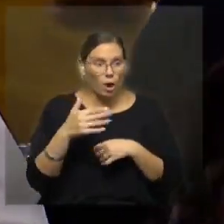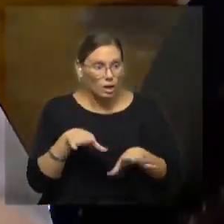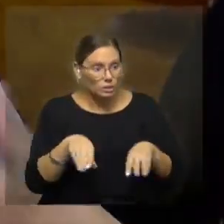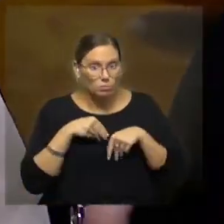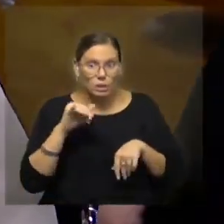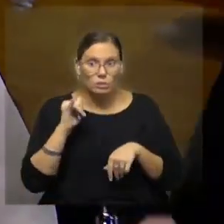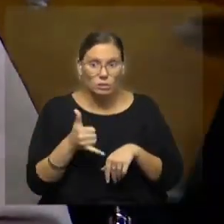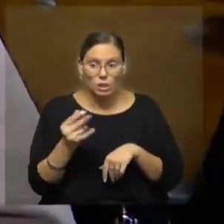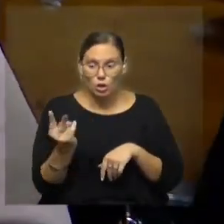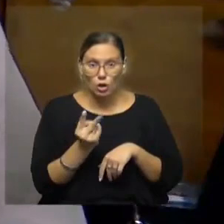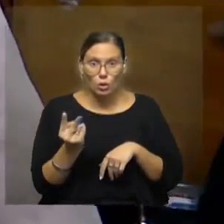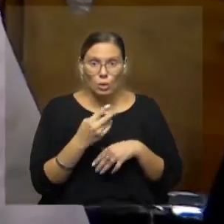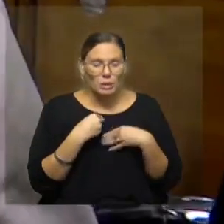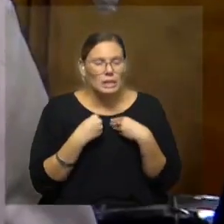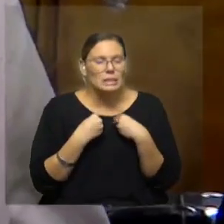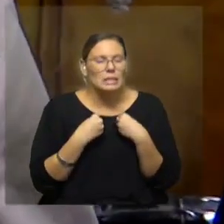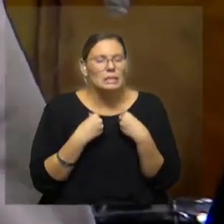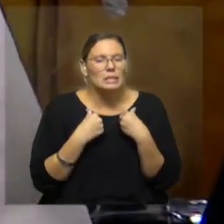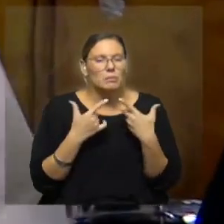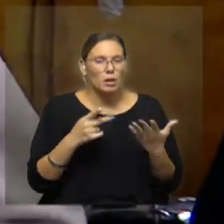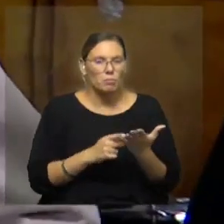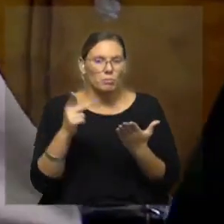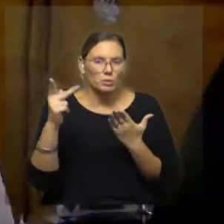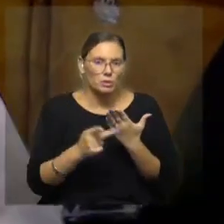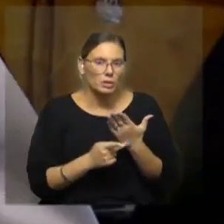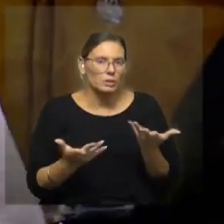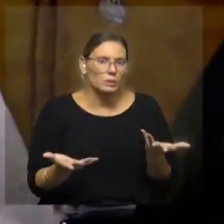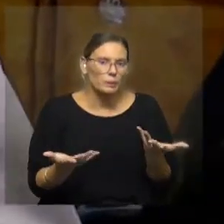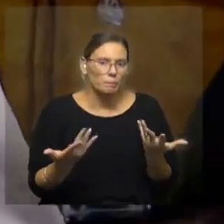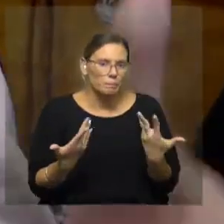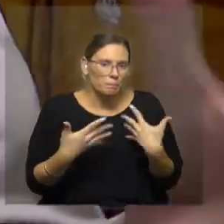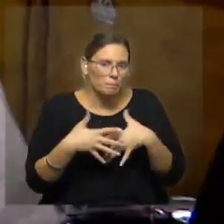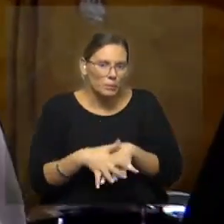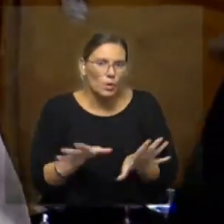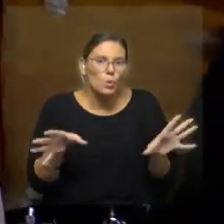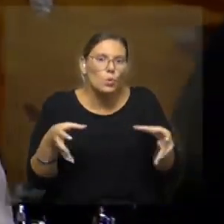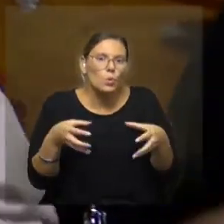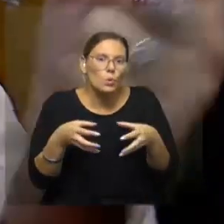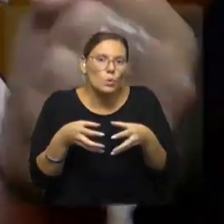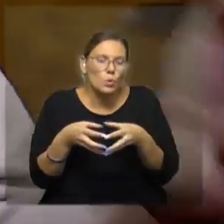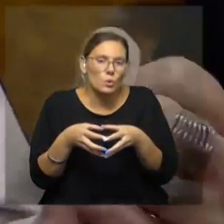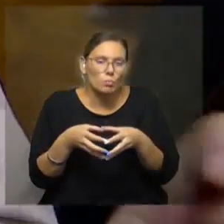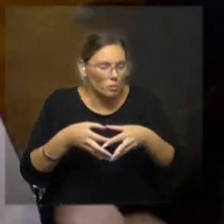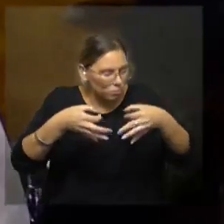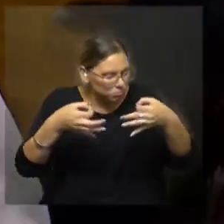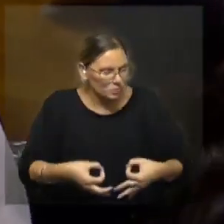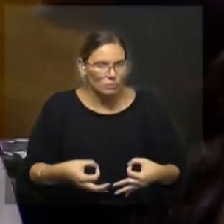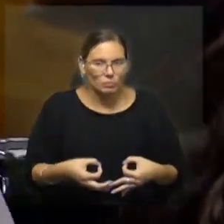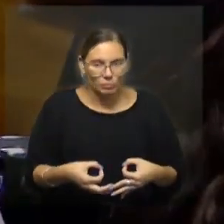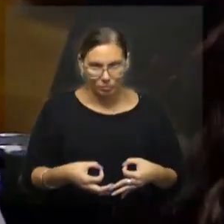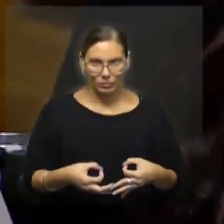que cualquiera de los dos con una sensibilidad enorme frente a este proyecto, así que armamos un grupo que, bueno, se solidificó, se